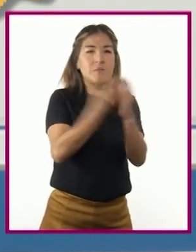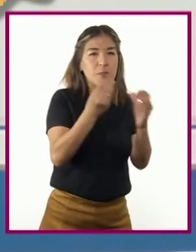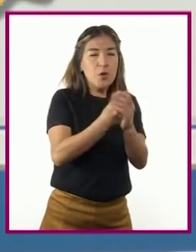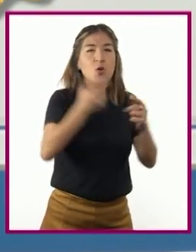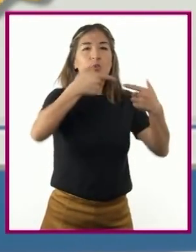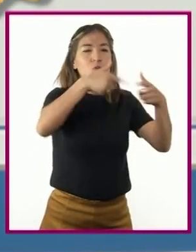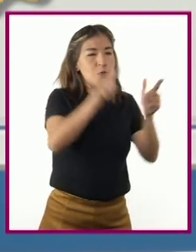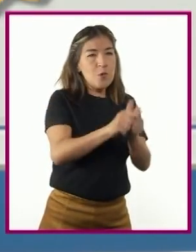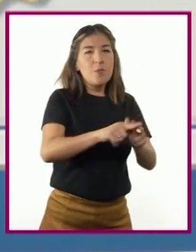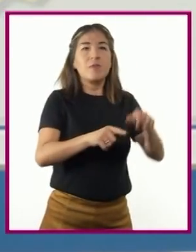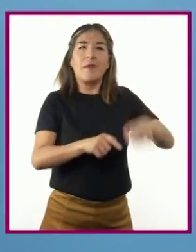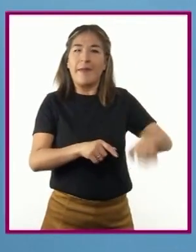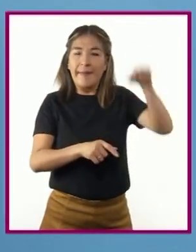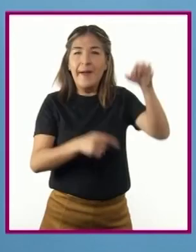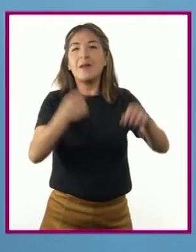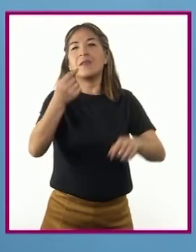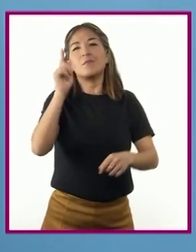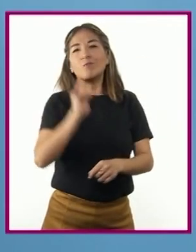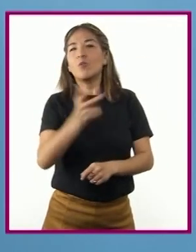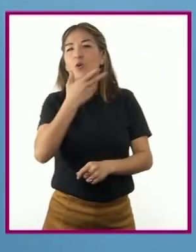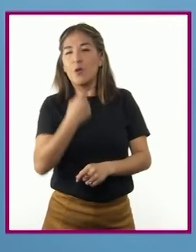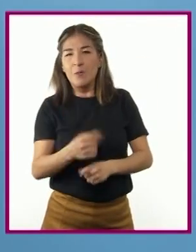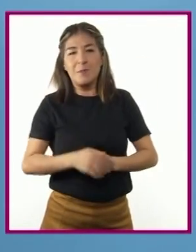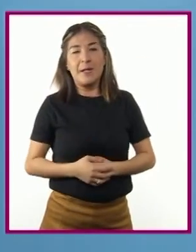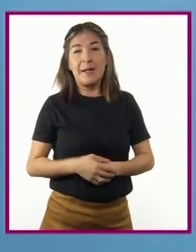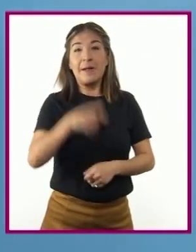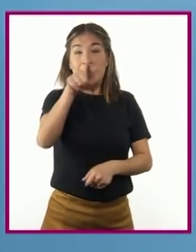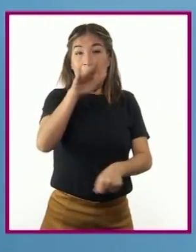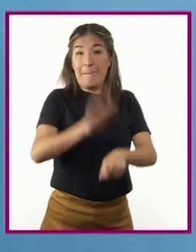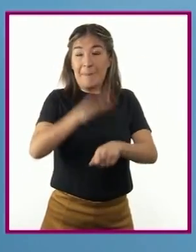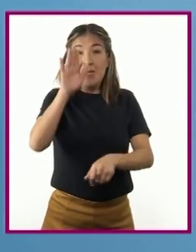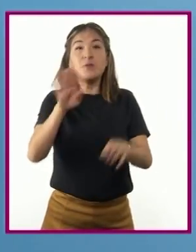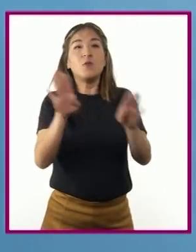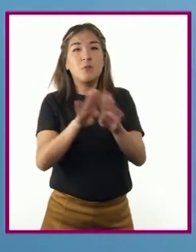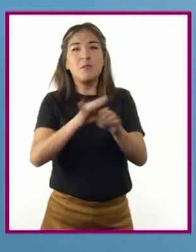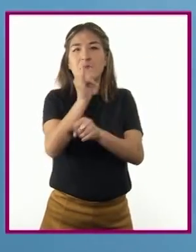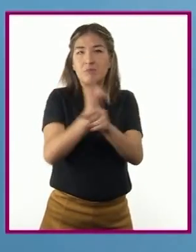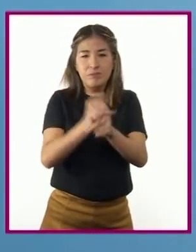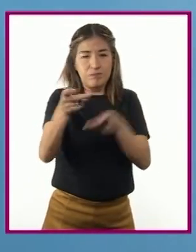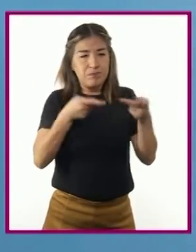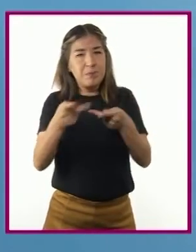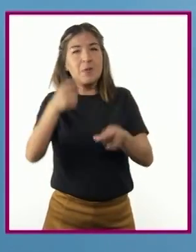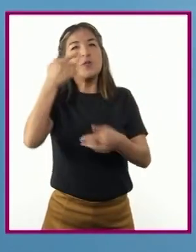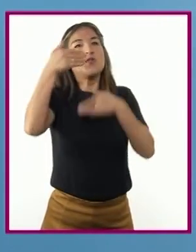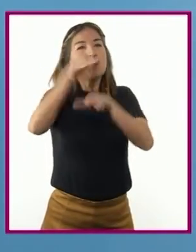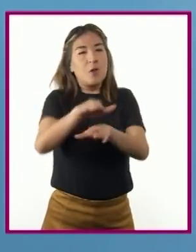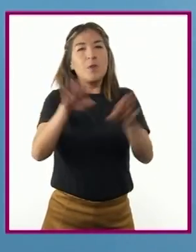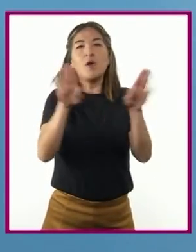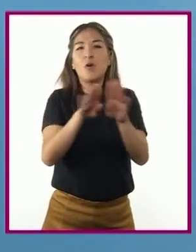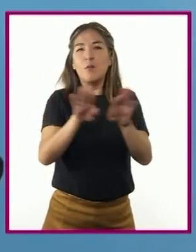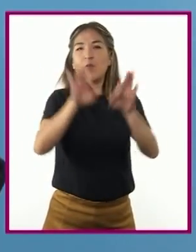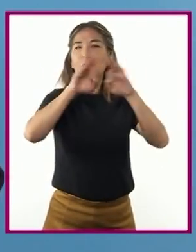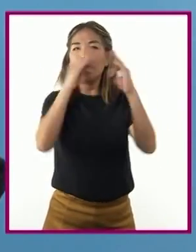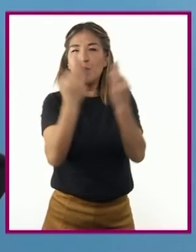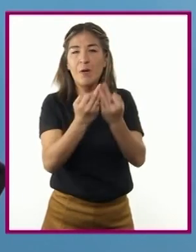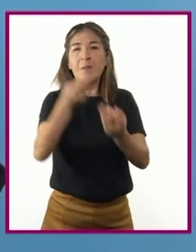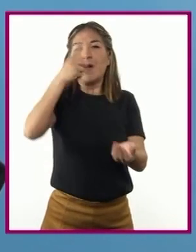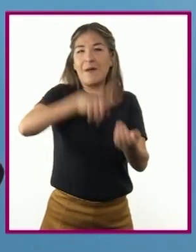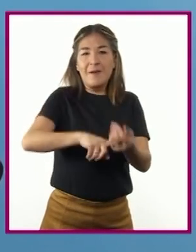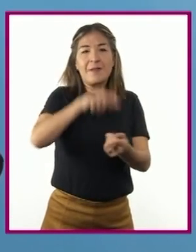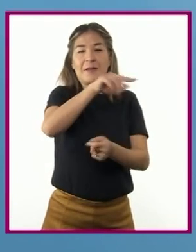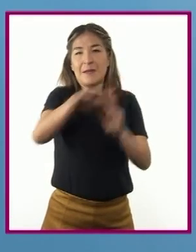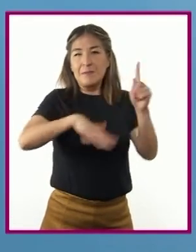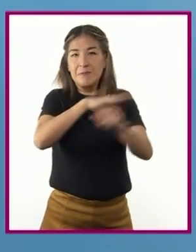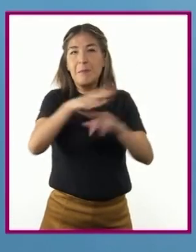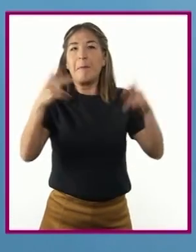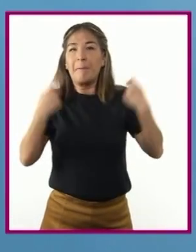de edad a nivel mundial. Entre más informados y preparados estemos en cuanto a la estructura y composición de la